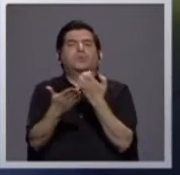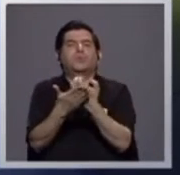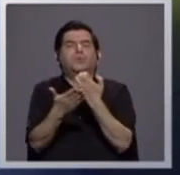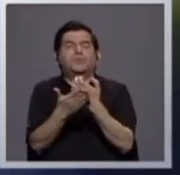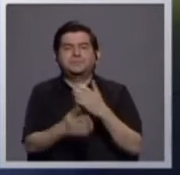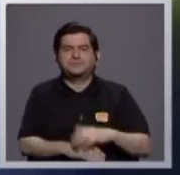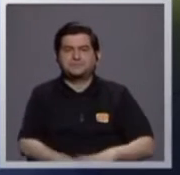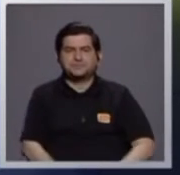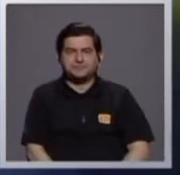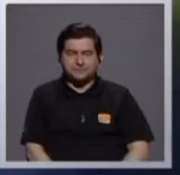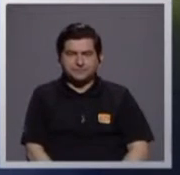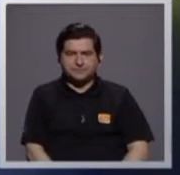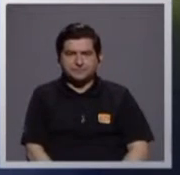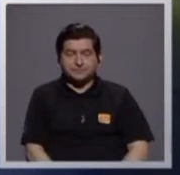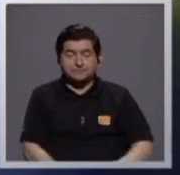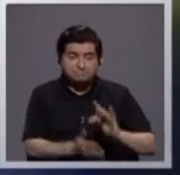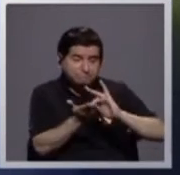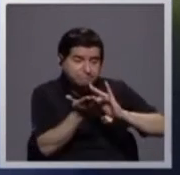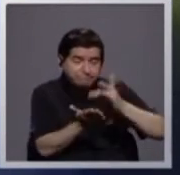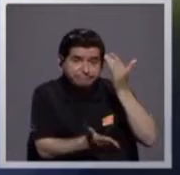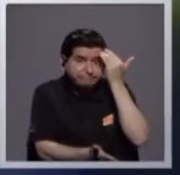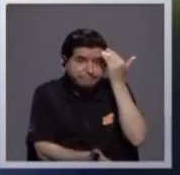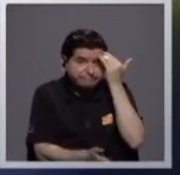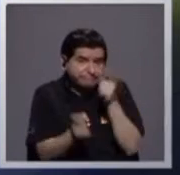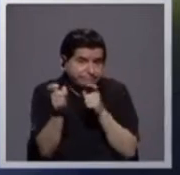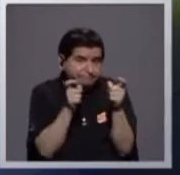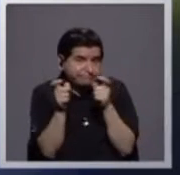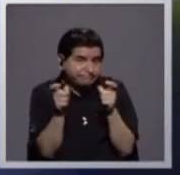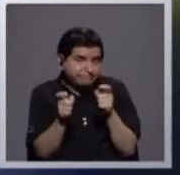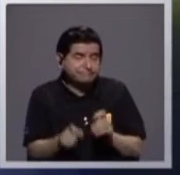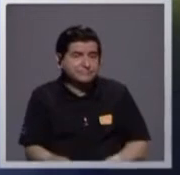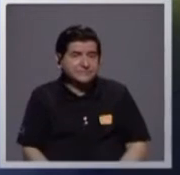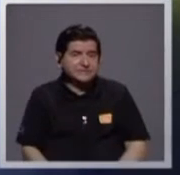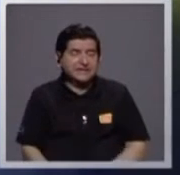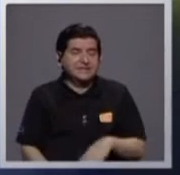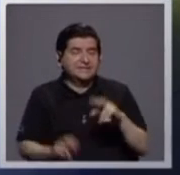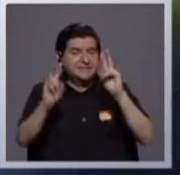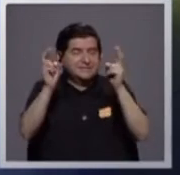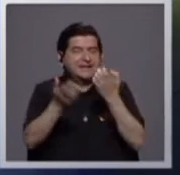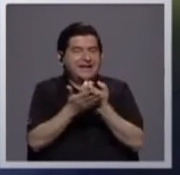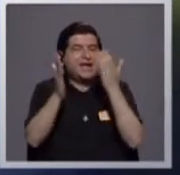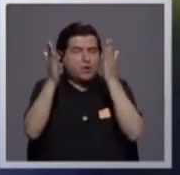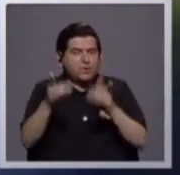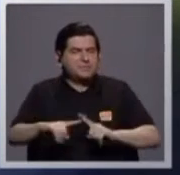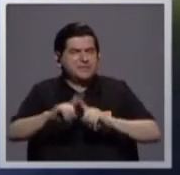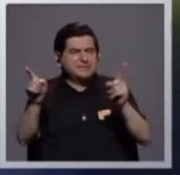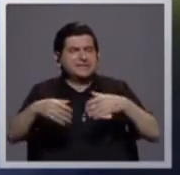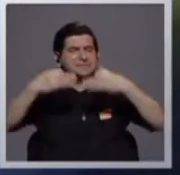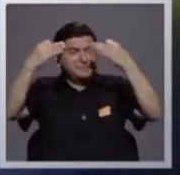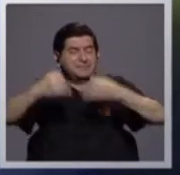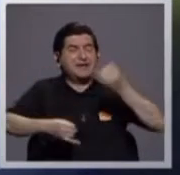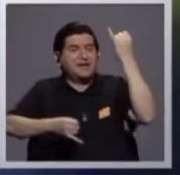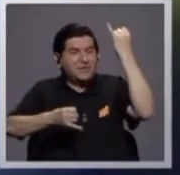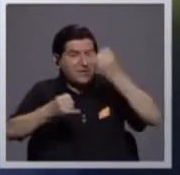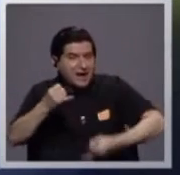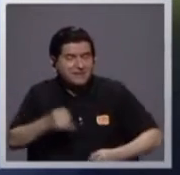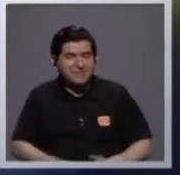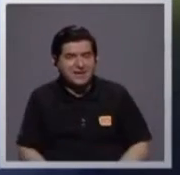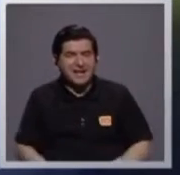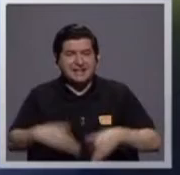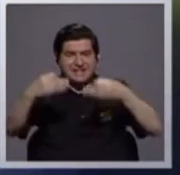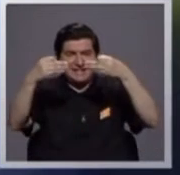¿verdad? Medicinas que sabemos cómo administrarla los economistas, pero la decisión, al final de cuentas, es